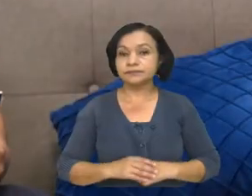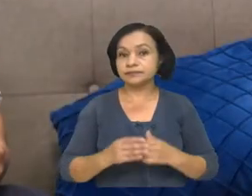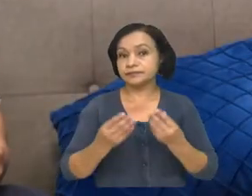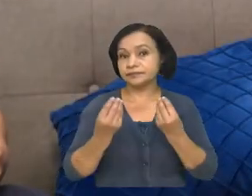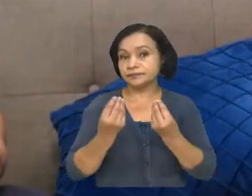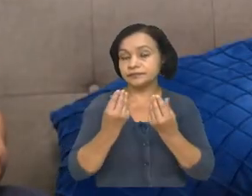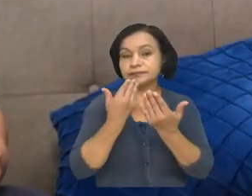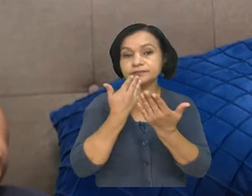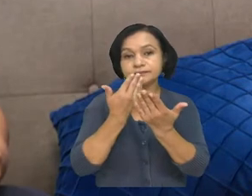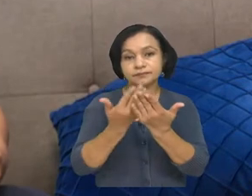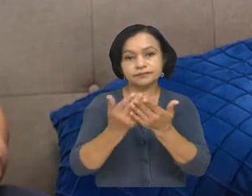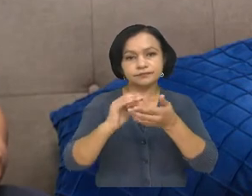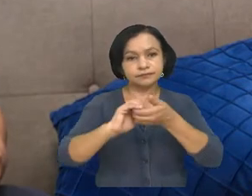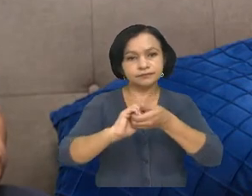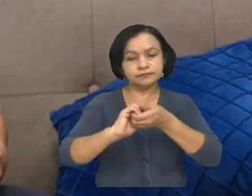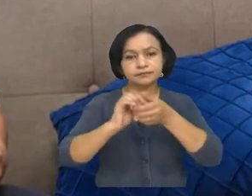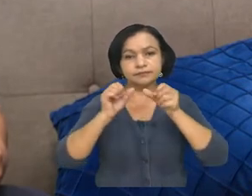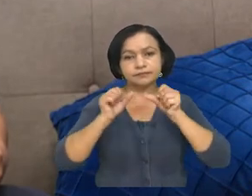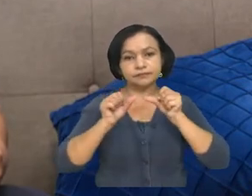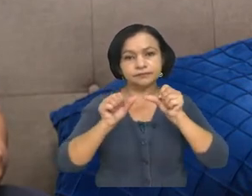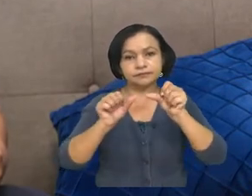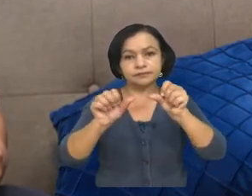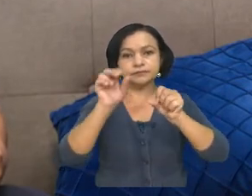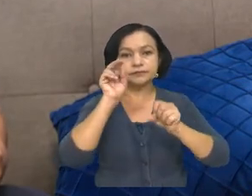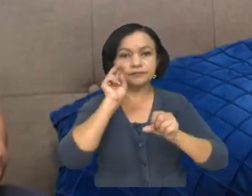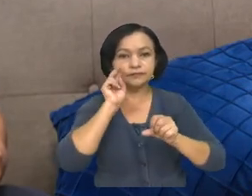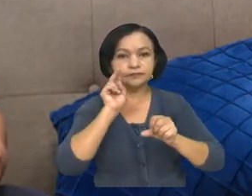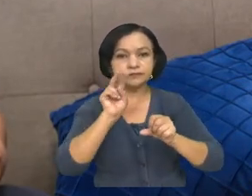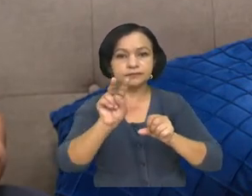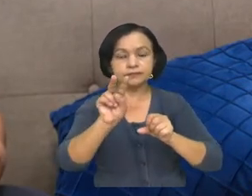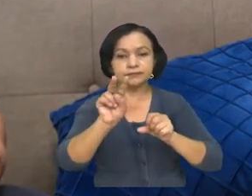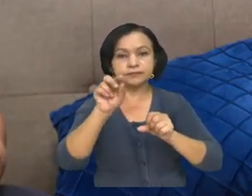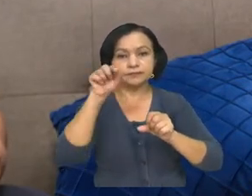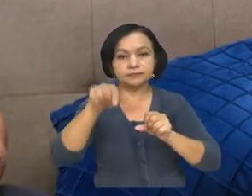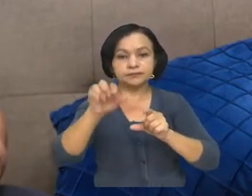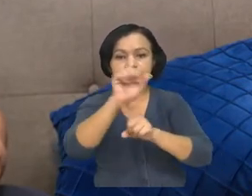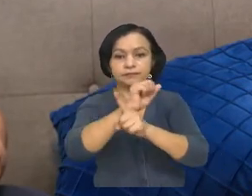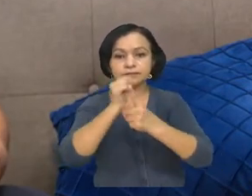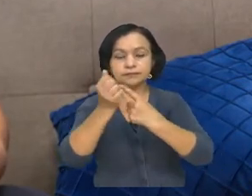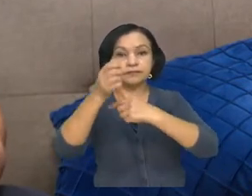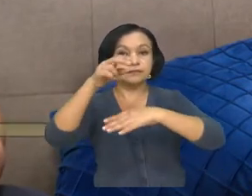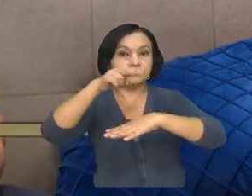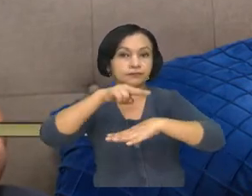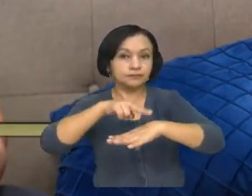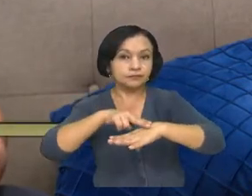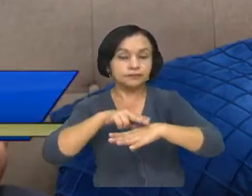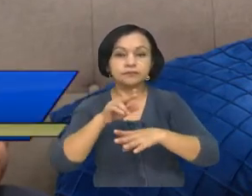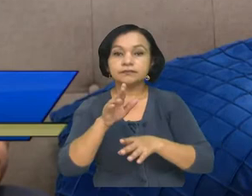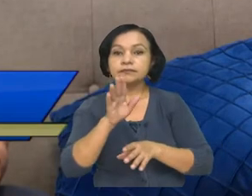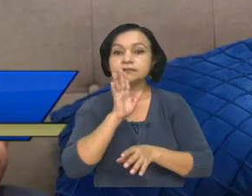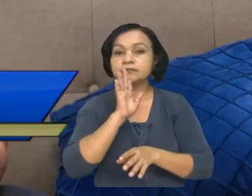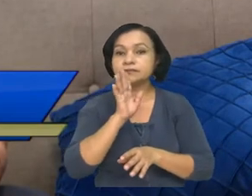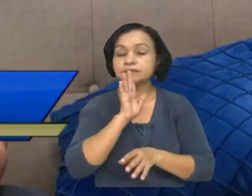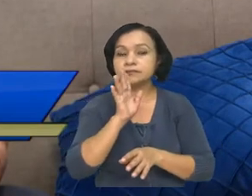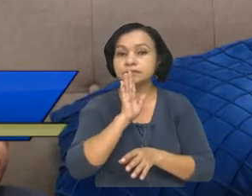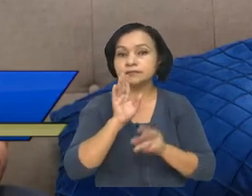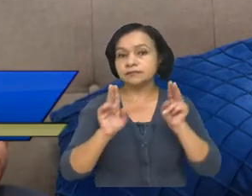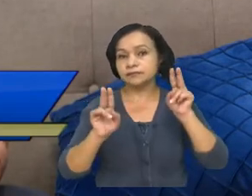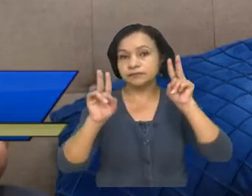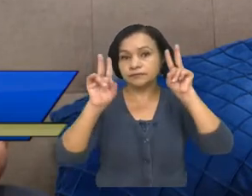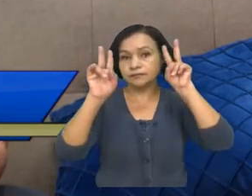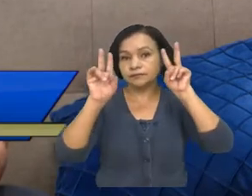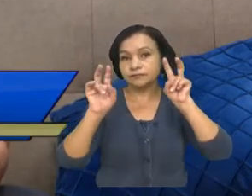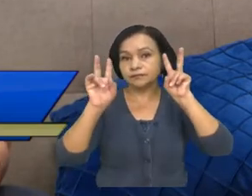Muchas gracias, amigos televidentes, por continuar con nosotros en nuestro programa desde el Parlamento, en el que hemos estado conversando sobre